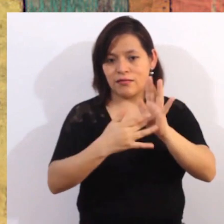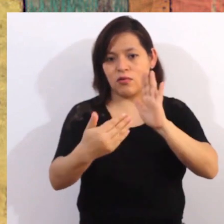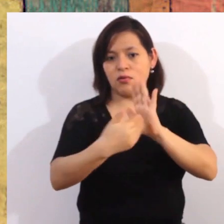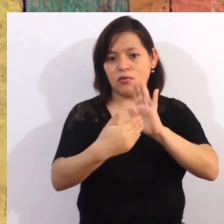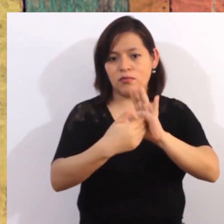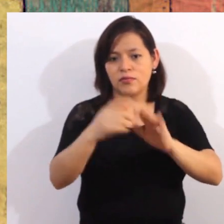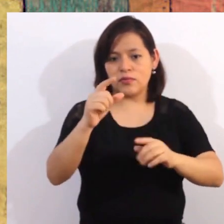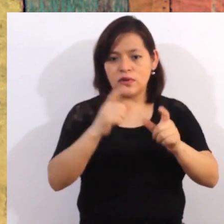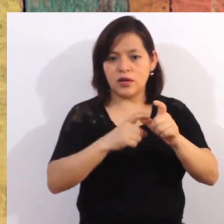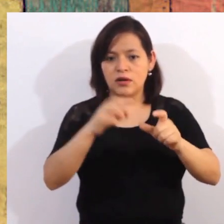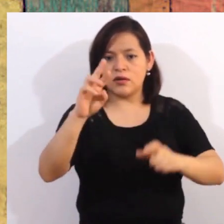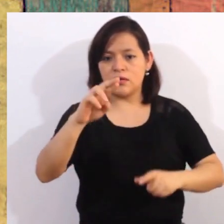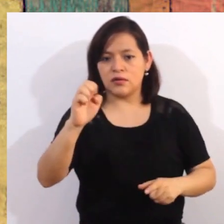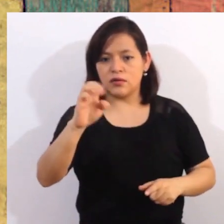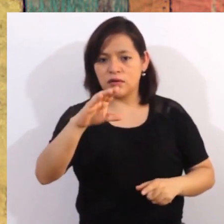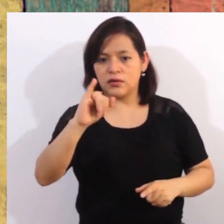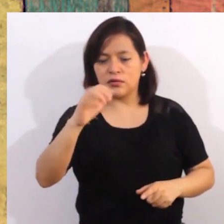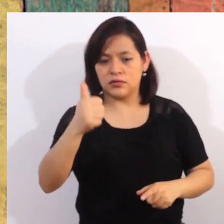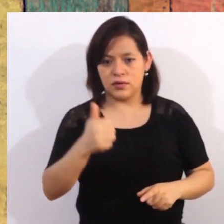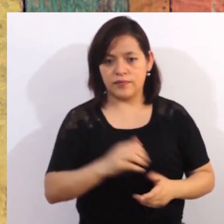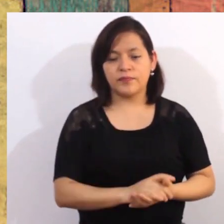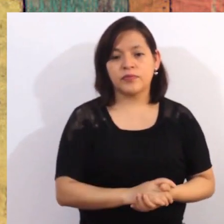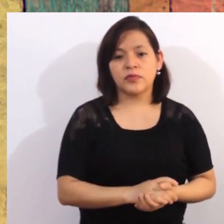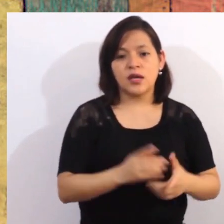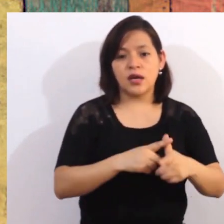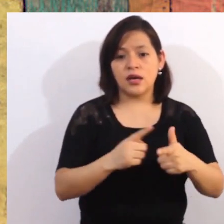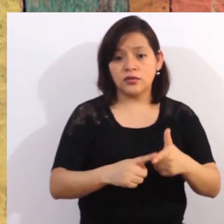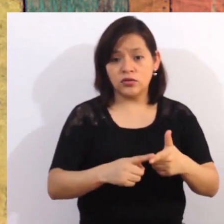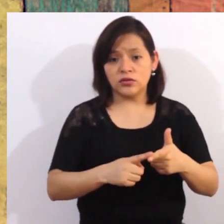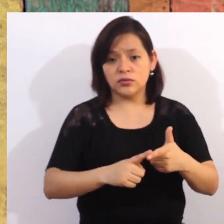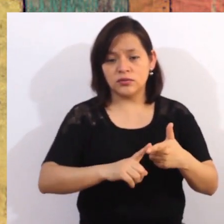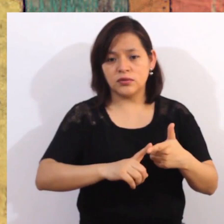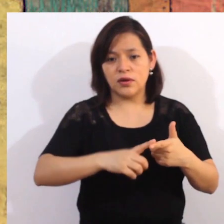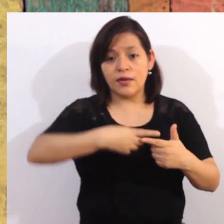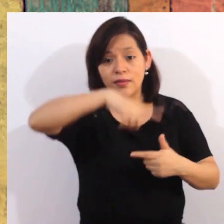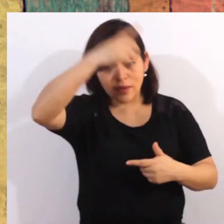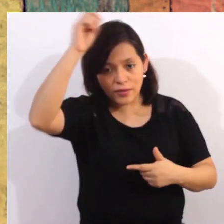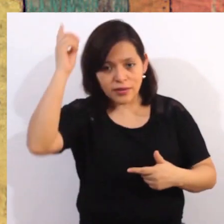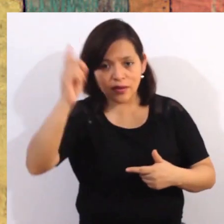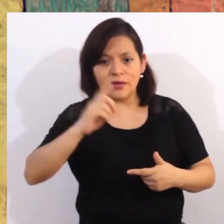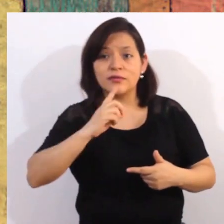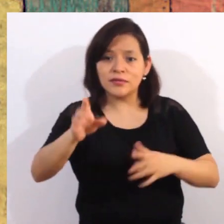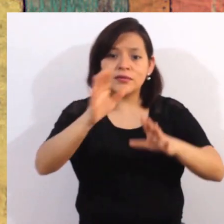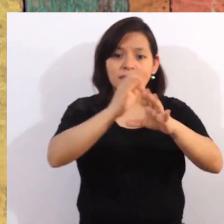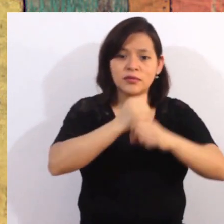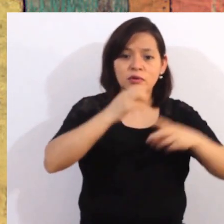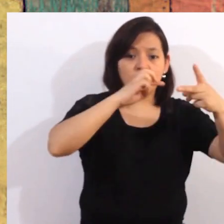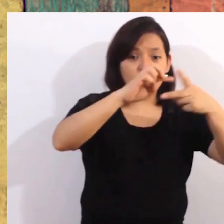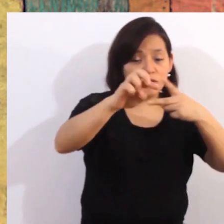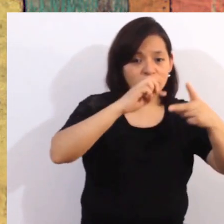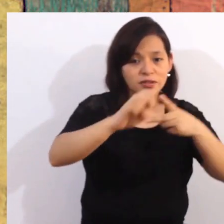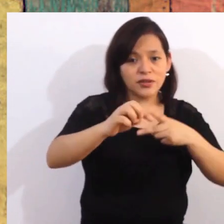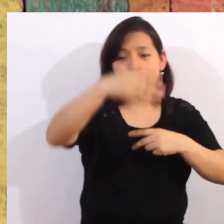esa información. Este cuarto rey será fuerte, poderoso, tanto que va a hacer incursiones